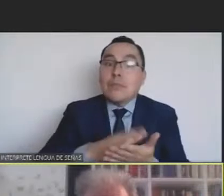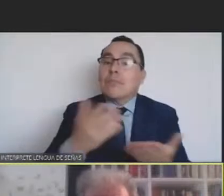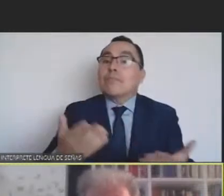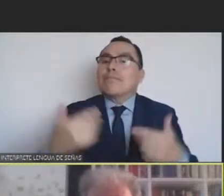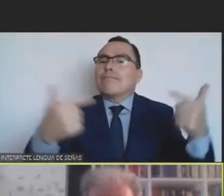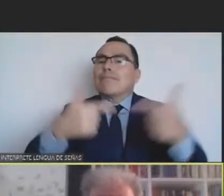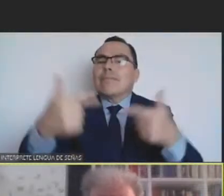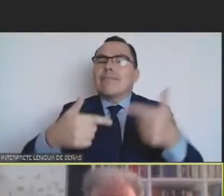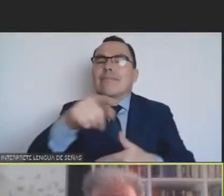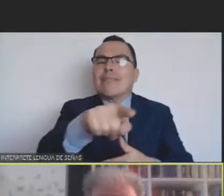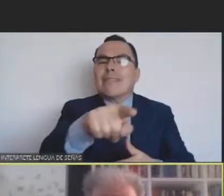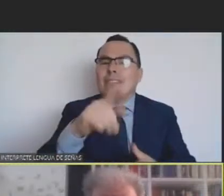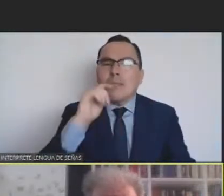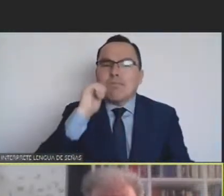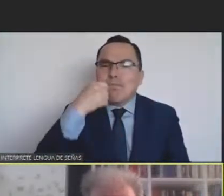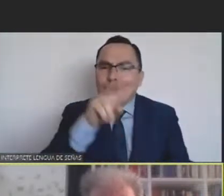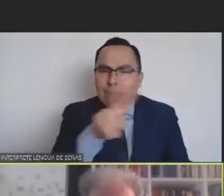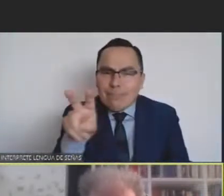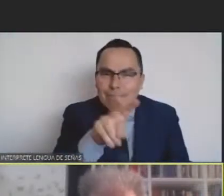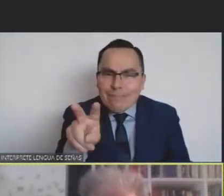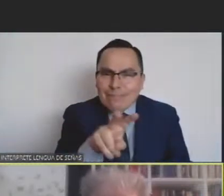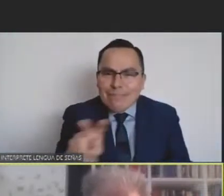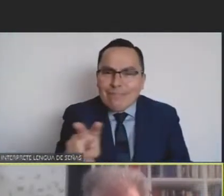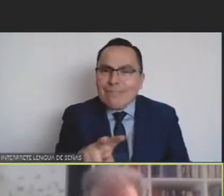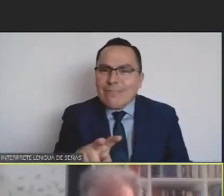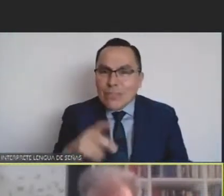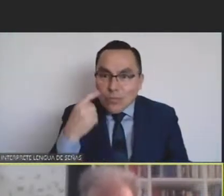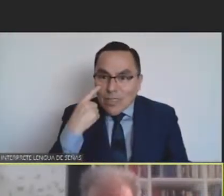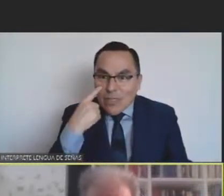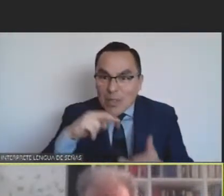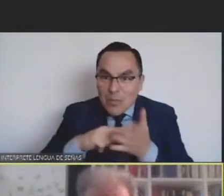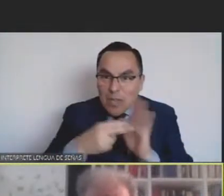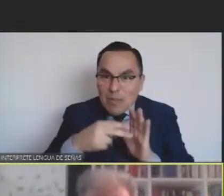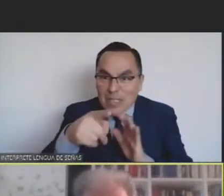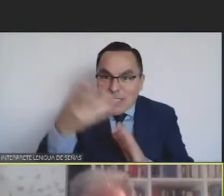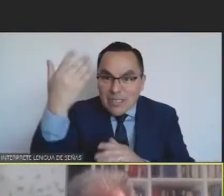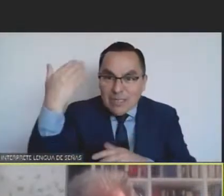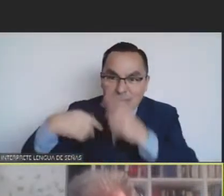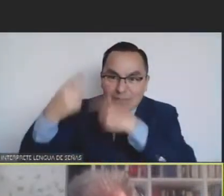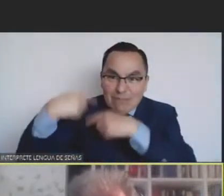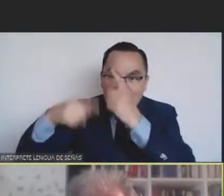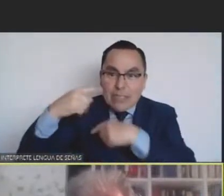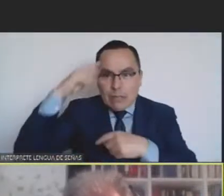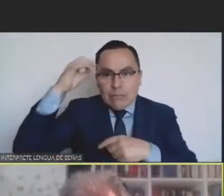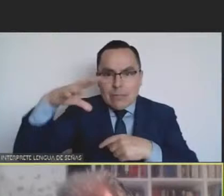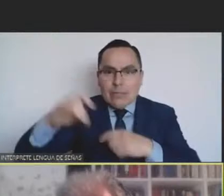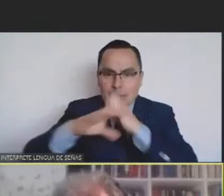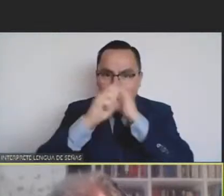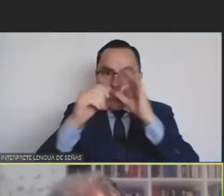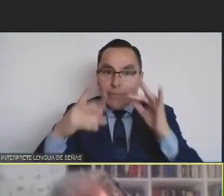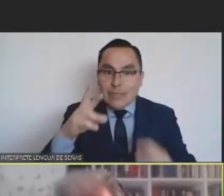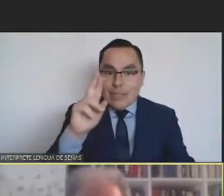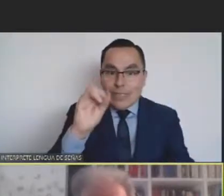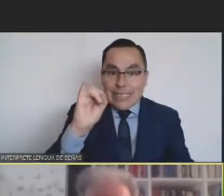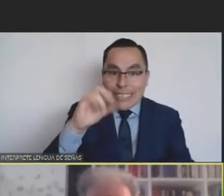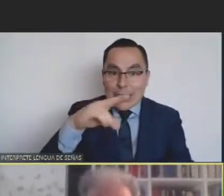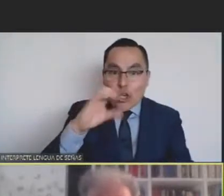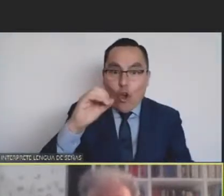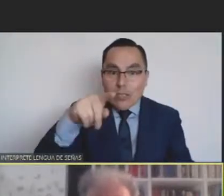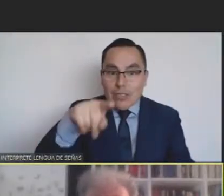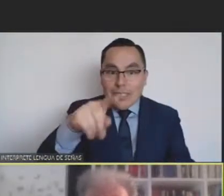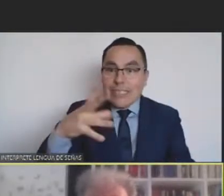días una polémica cuando se transparentó, se sabe, que la senadora Rincón, Jimena Rincón, ¿no es